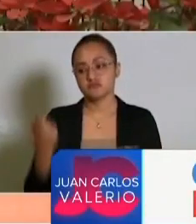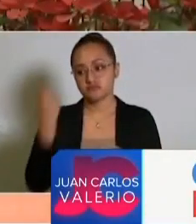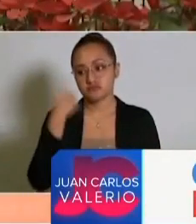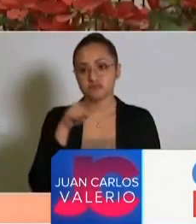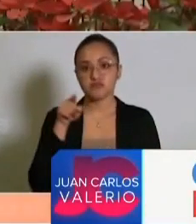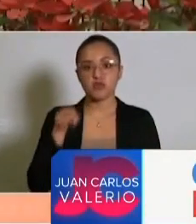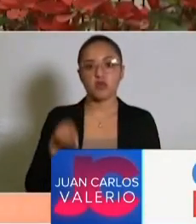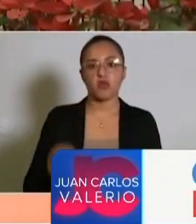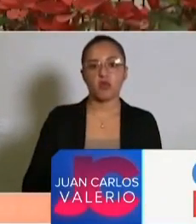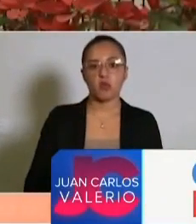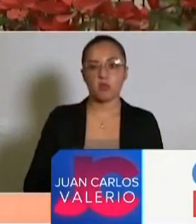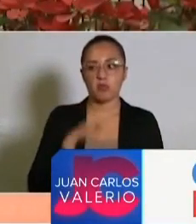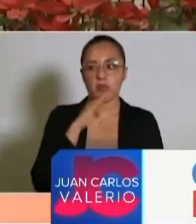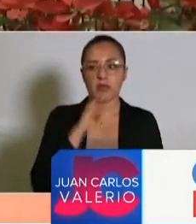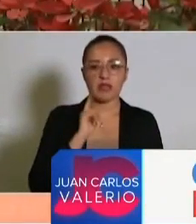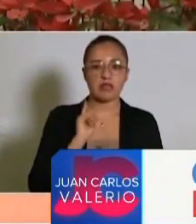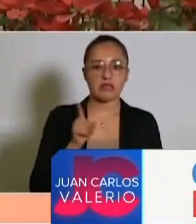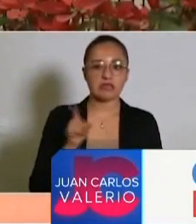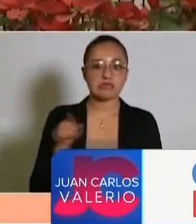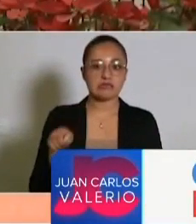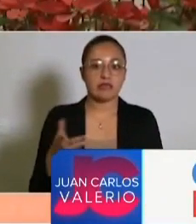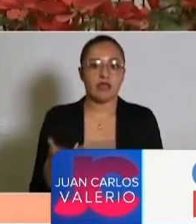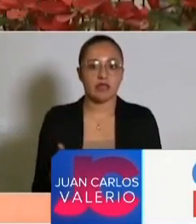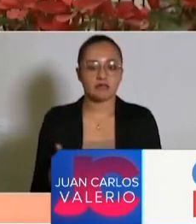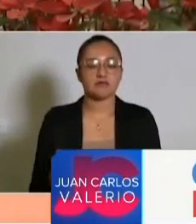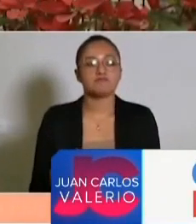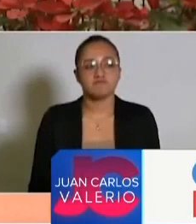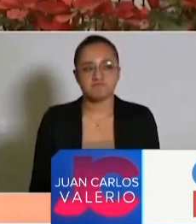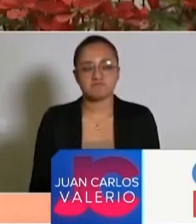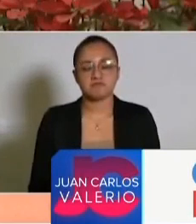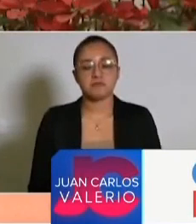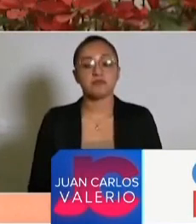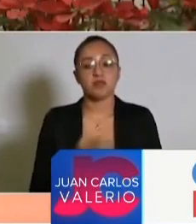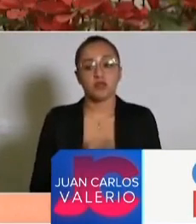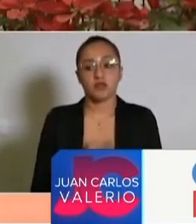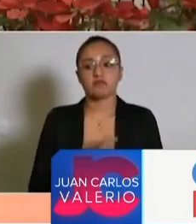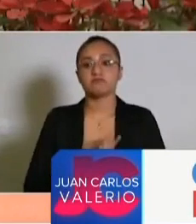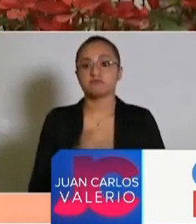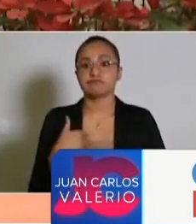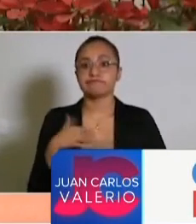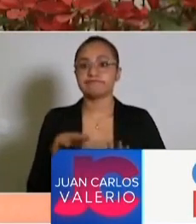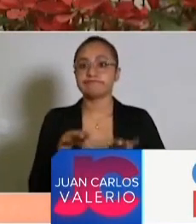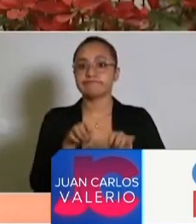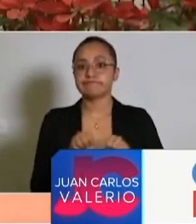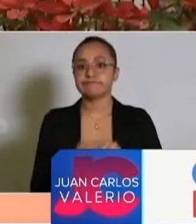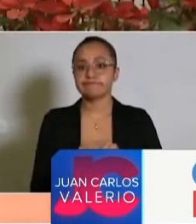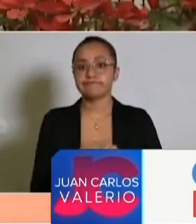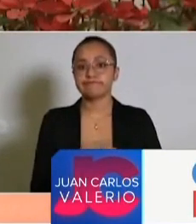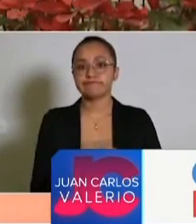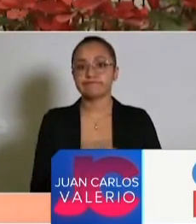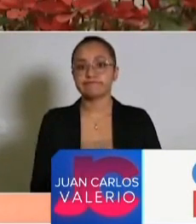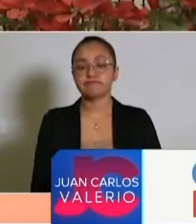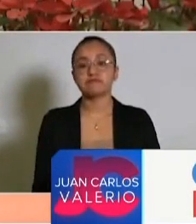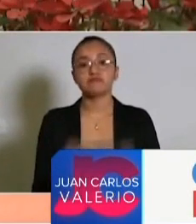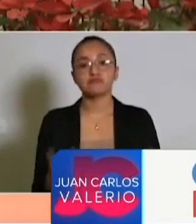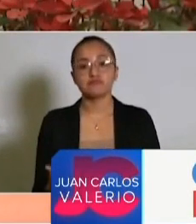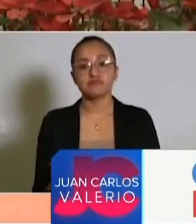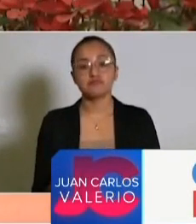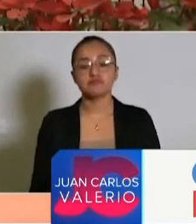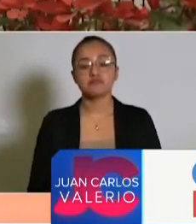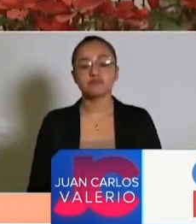culpar a la mamá. Hoy están detenidos, privados de su